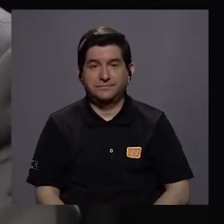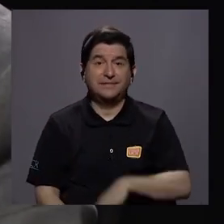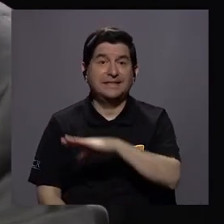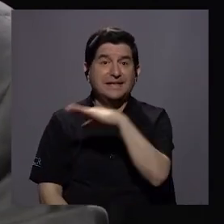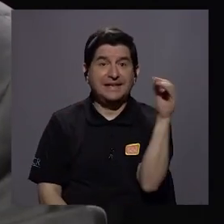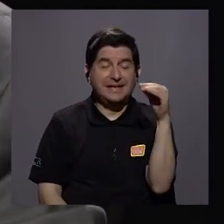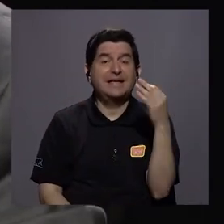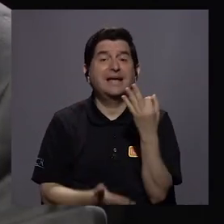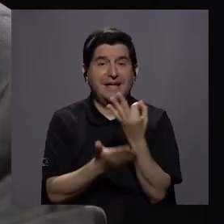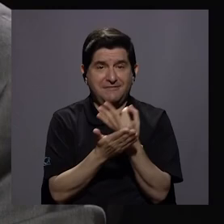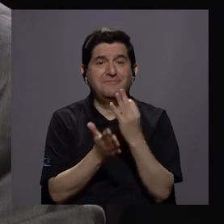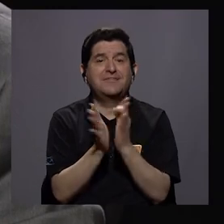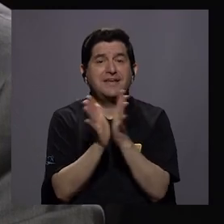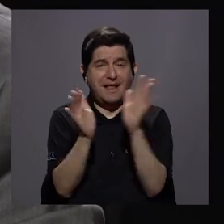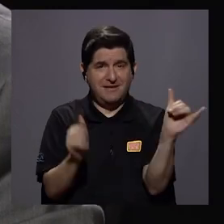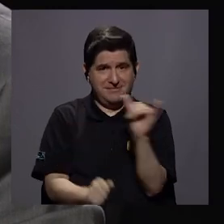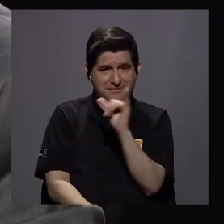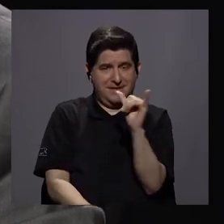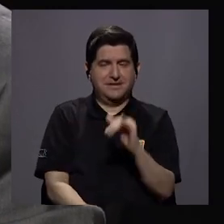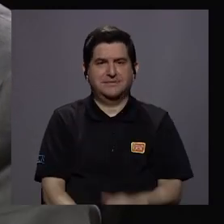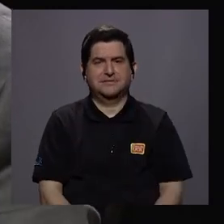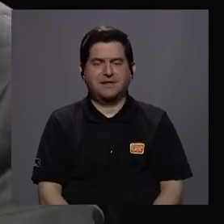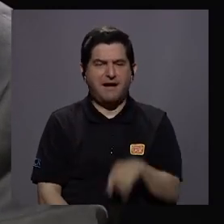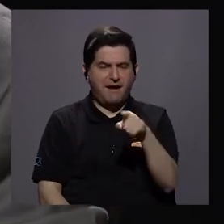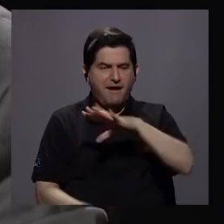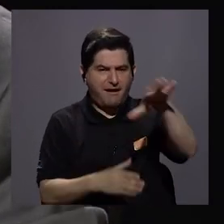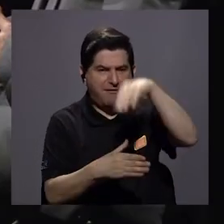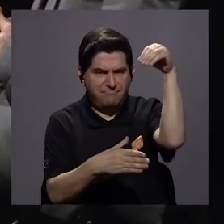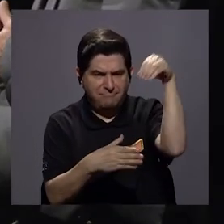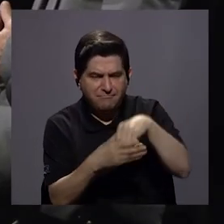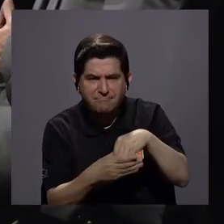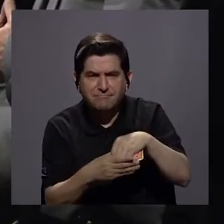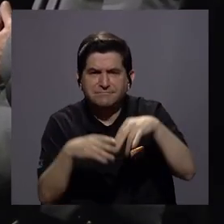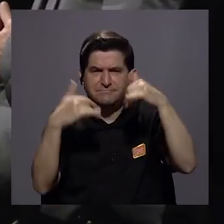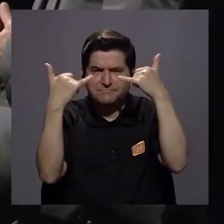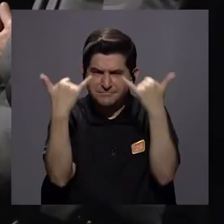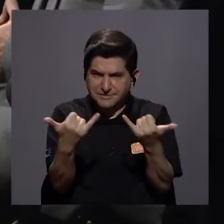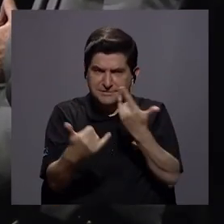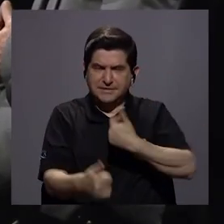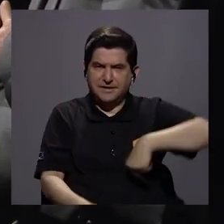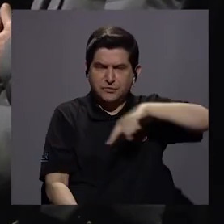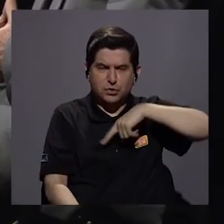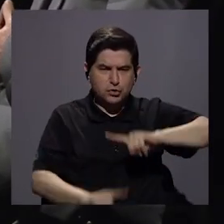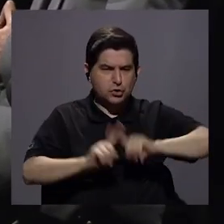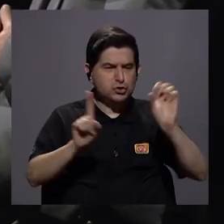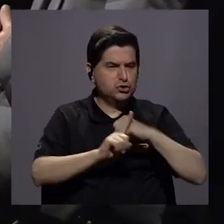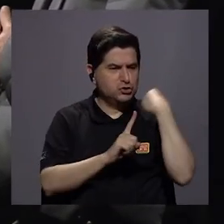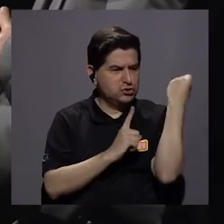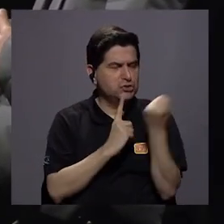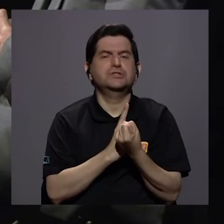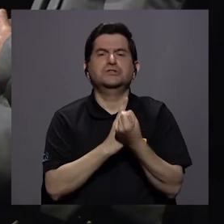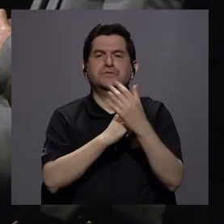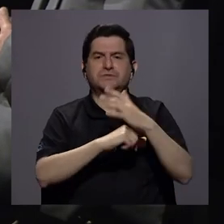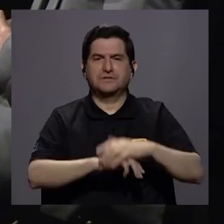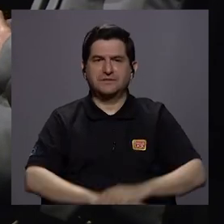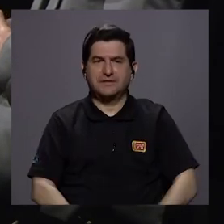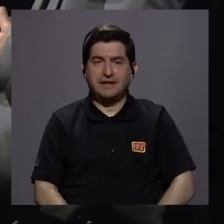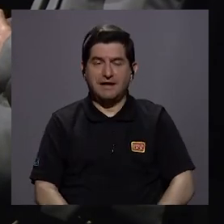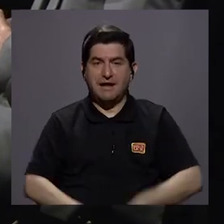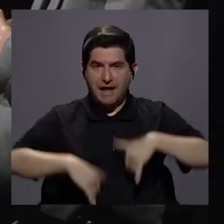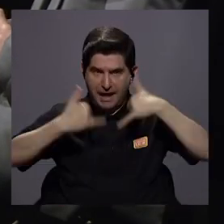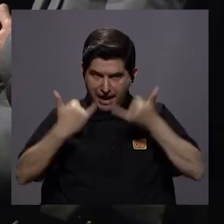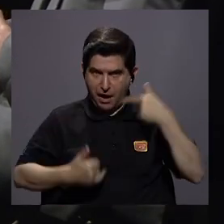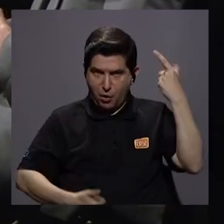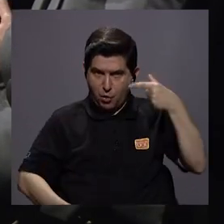y de finanzas públicas. Y entonces, bueno, bajo ese contexto, entonces ya tenemos otra nueva situación muy diferente. Ahí